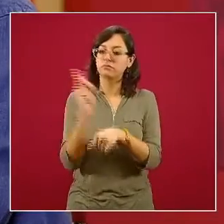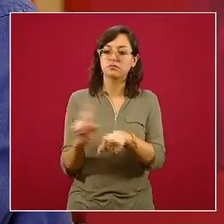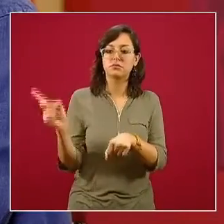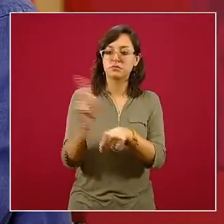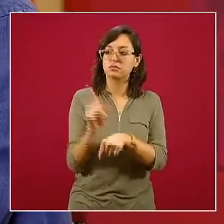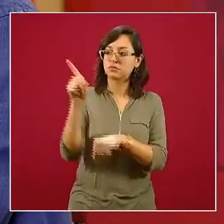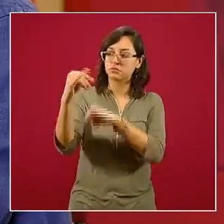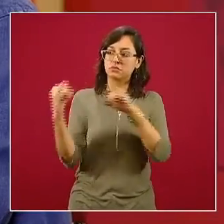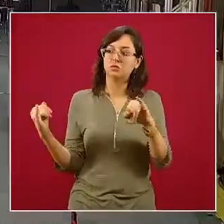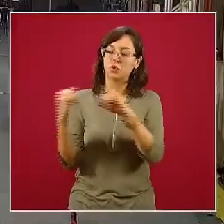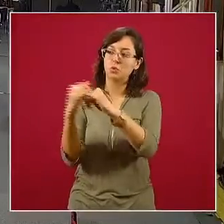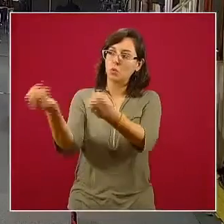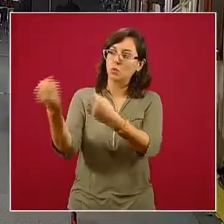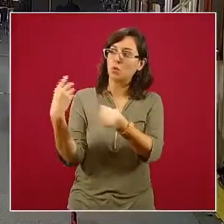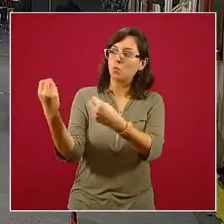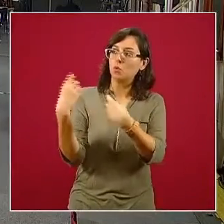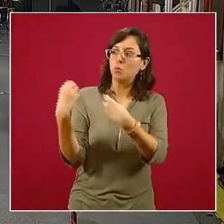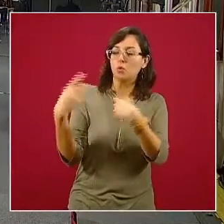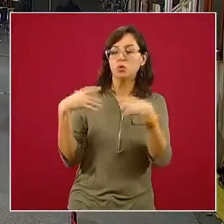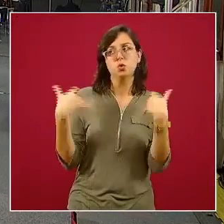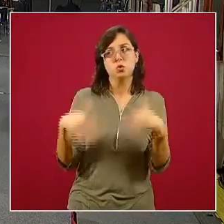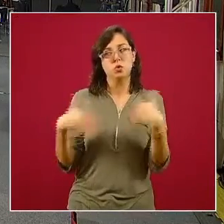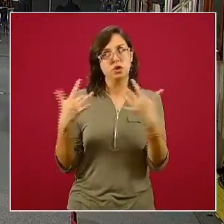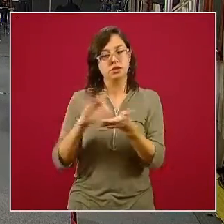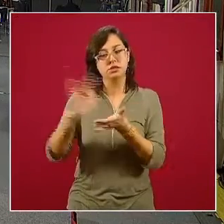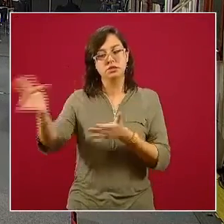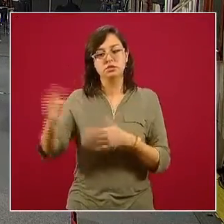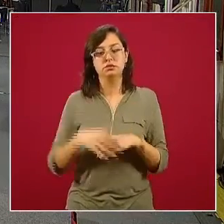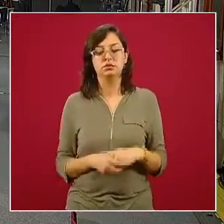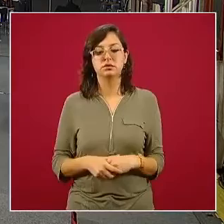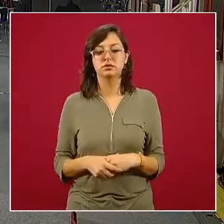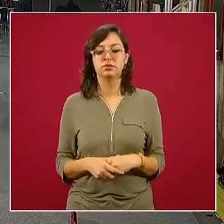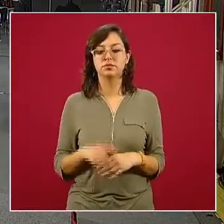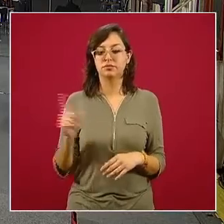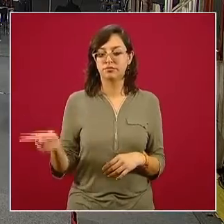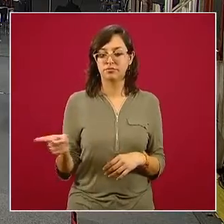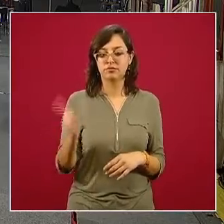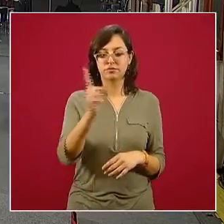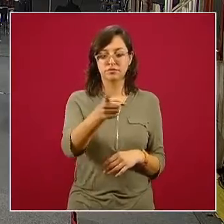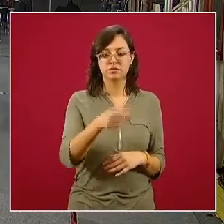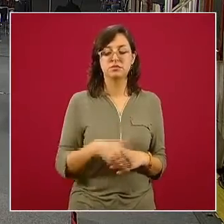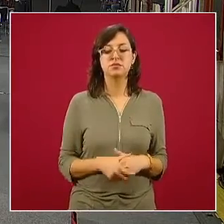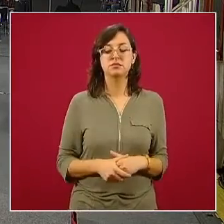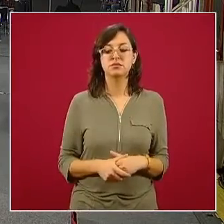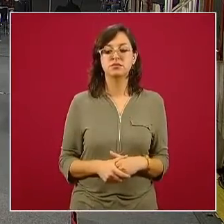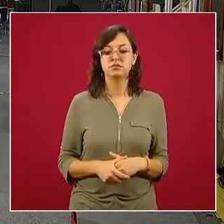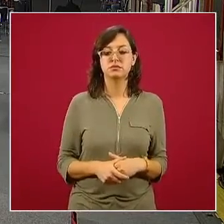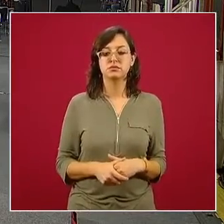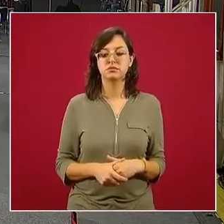proviene de este instituto. Con mucho gusto. ¿Quién seguía? ¿Quién dijimos? Va usted y va usted.